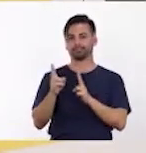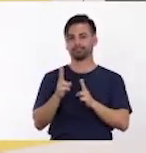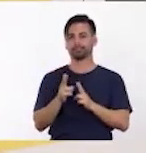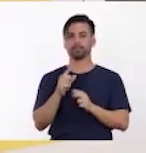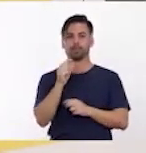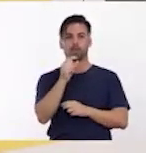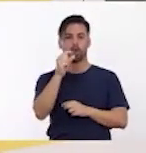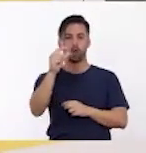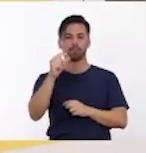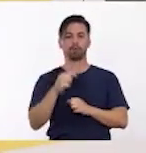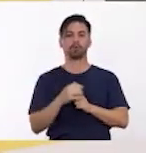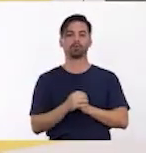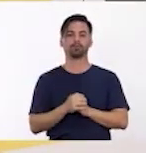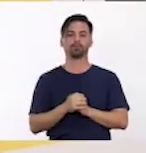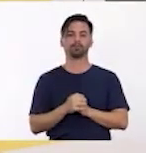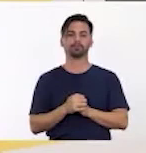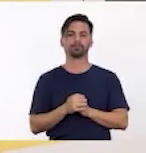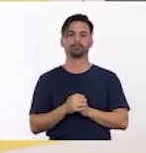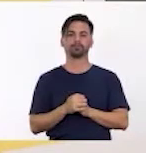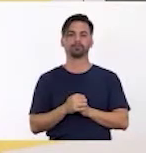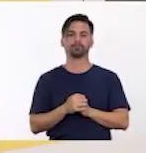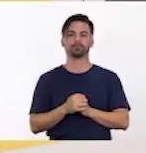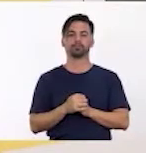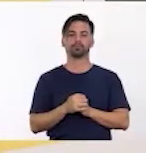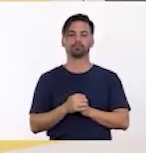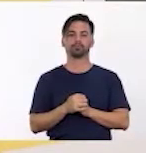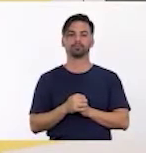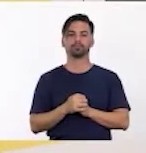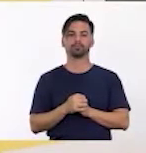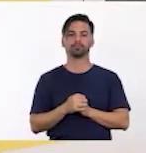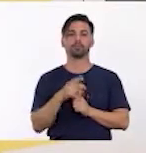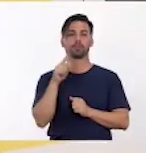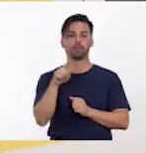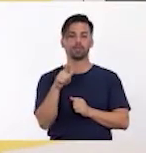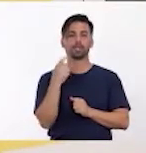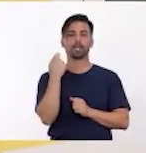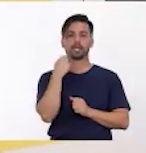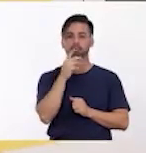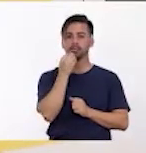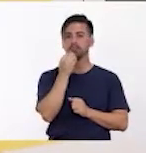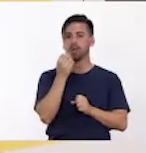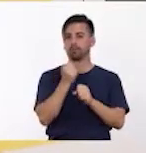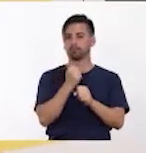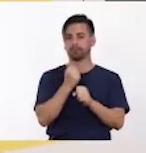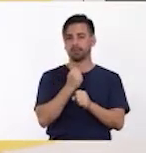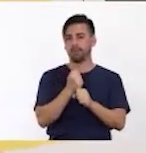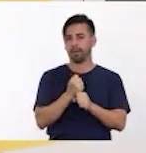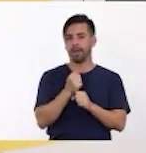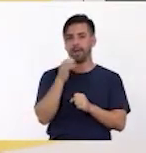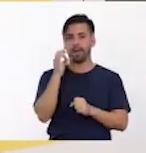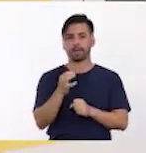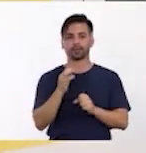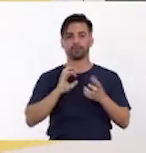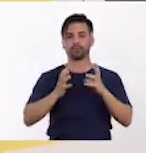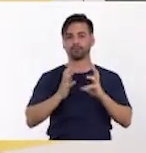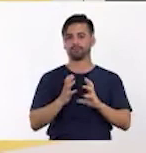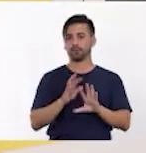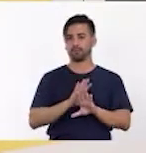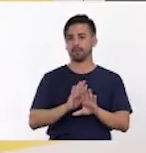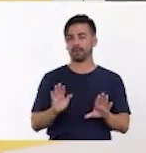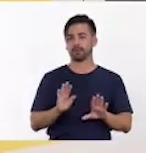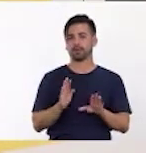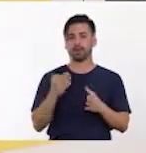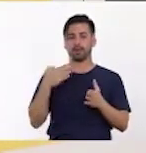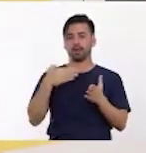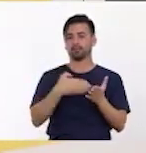trabajo en relación con estos elementos. Y así ustedes pueden ir trabajando en eso, de manera que cuando llegue el momento de